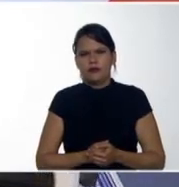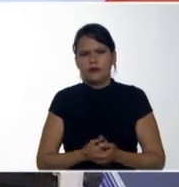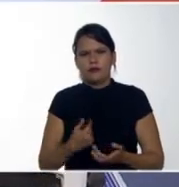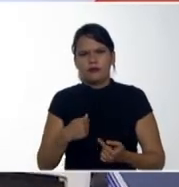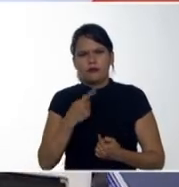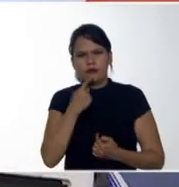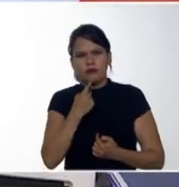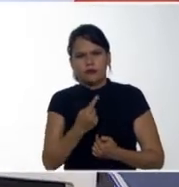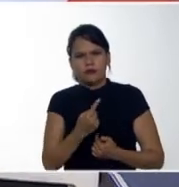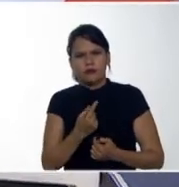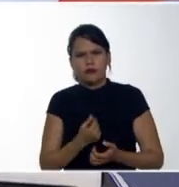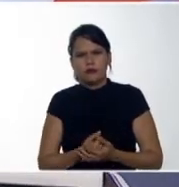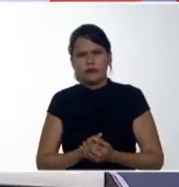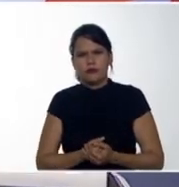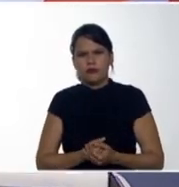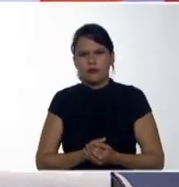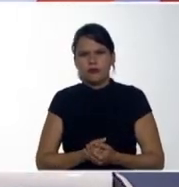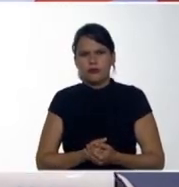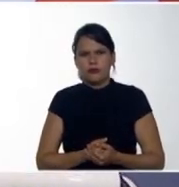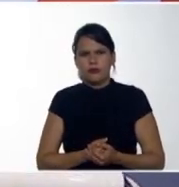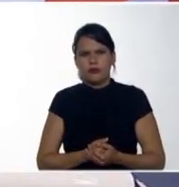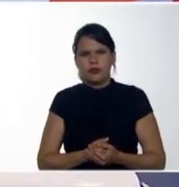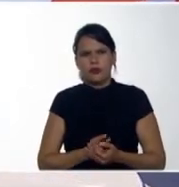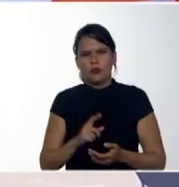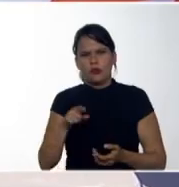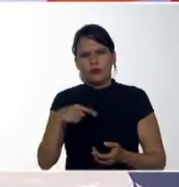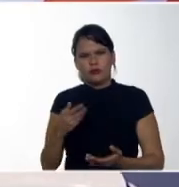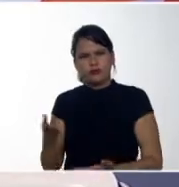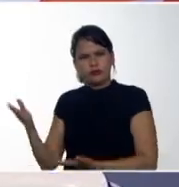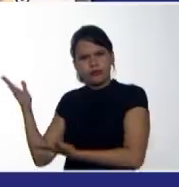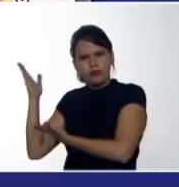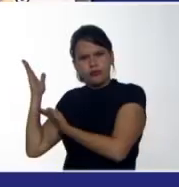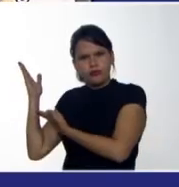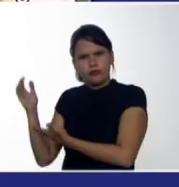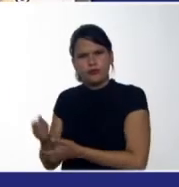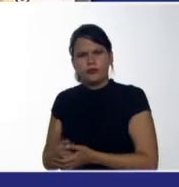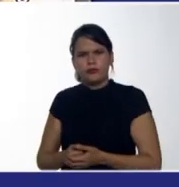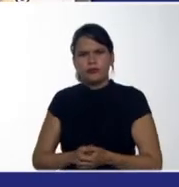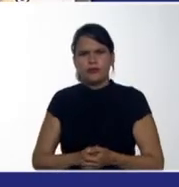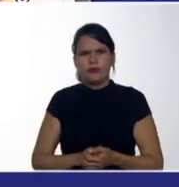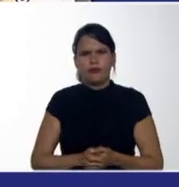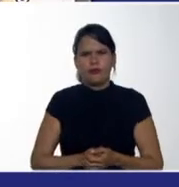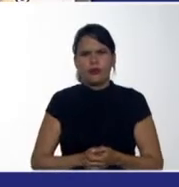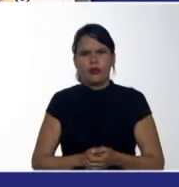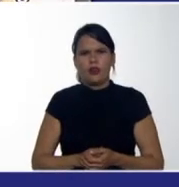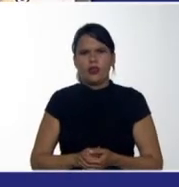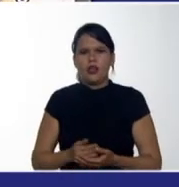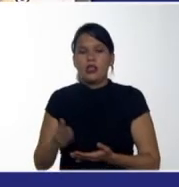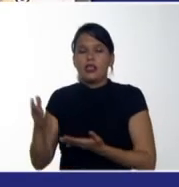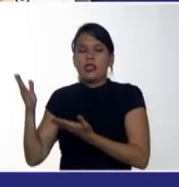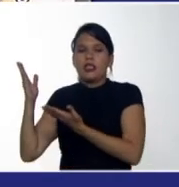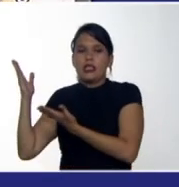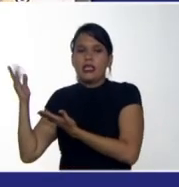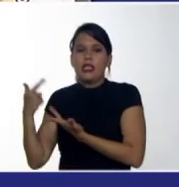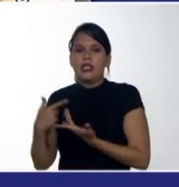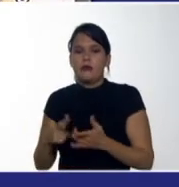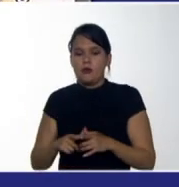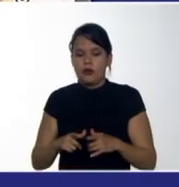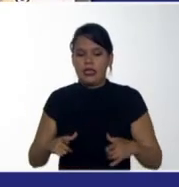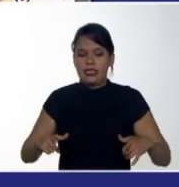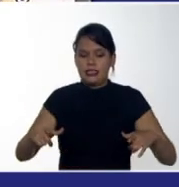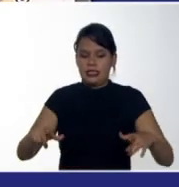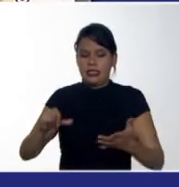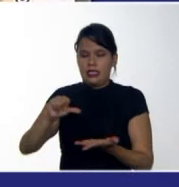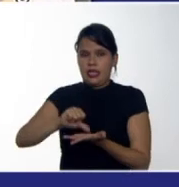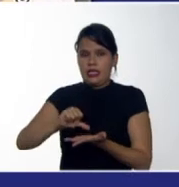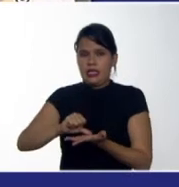Dicho esto, nos vamos a las siguientes láminas. Tenemos acá la central termoeléctrica, ¿ok?, que es